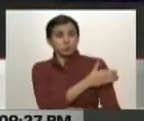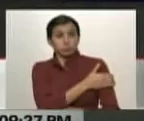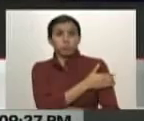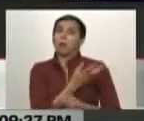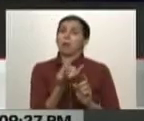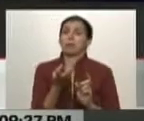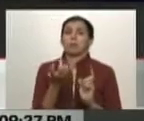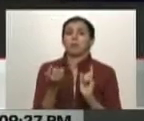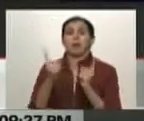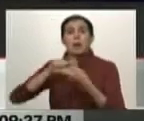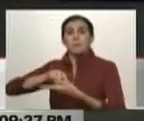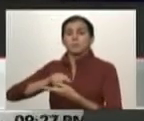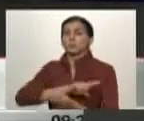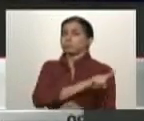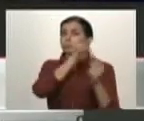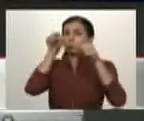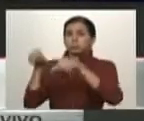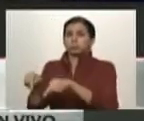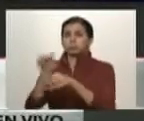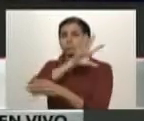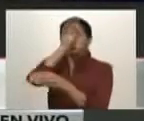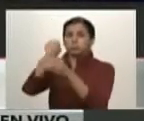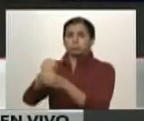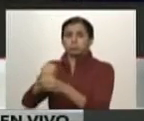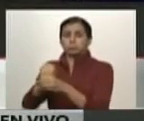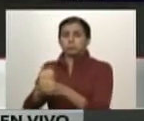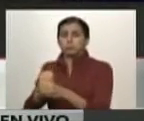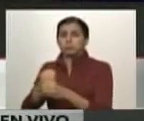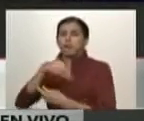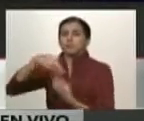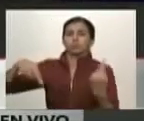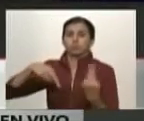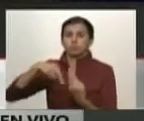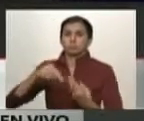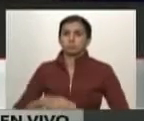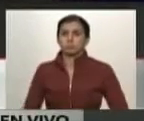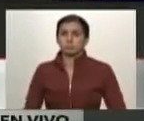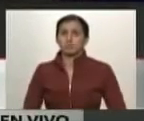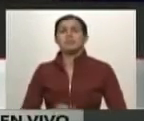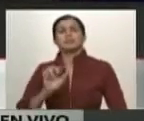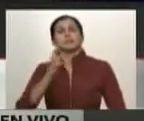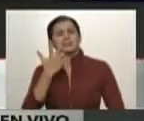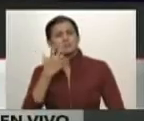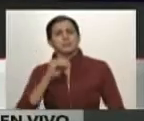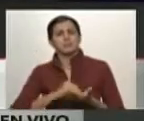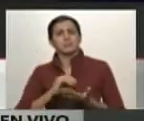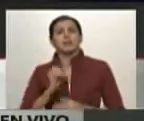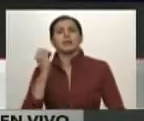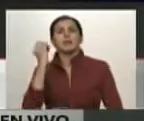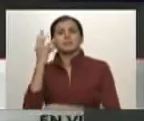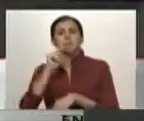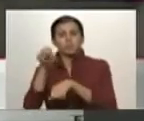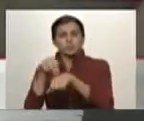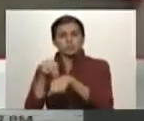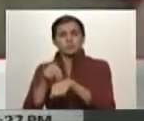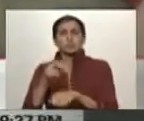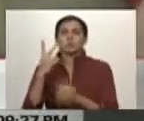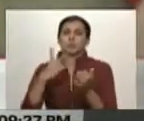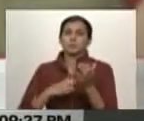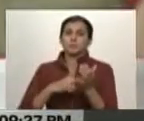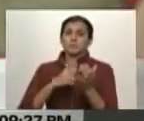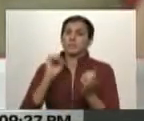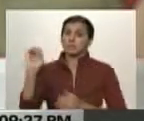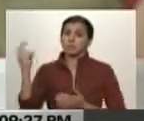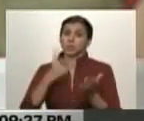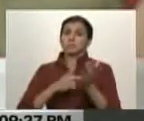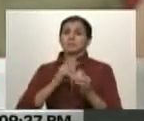se conformaron dentro del bloque patriótico fue la tercera elección 2000 2005 2010 y ahora